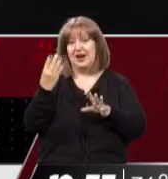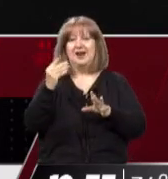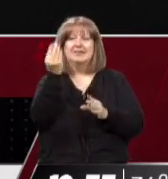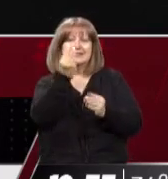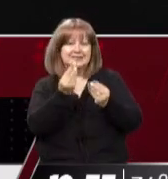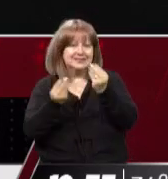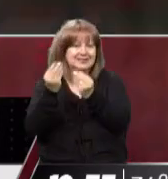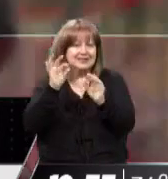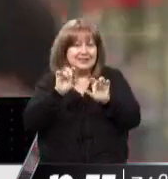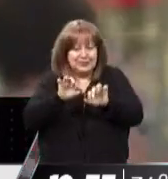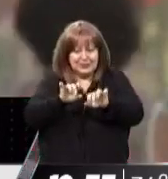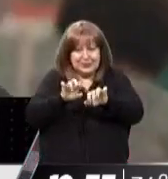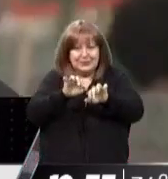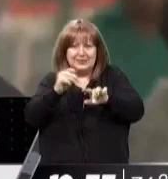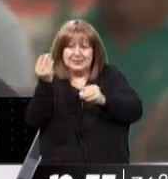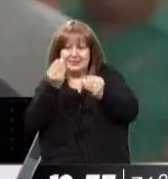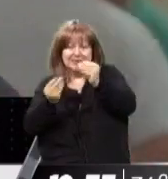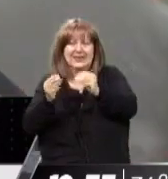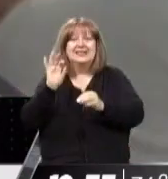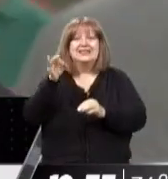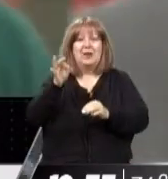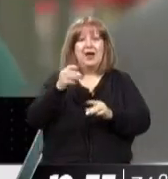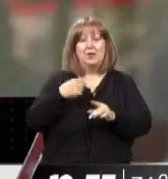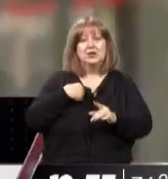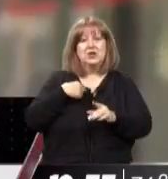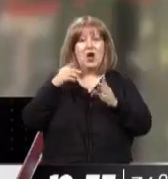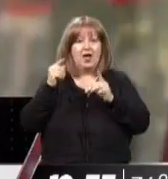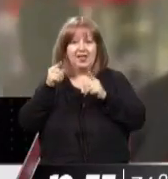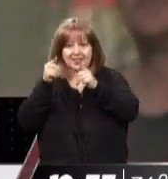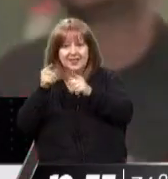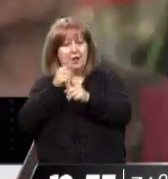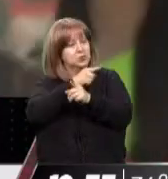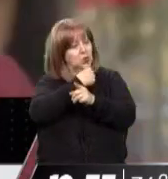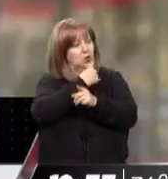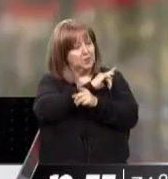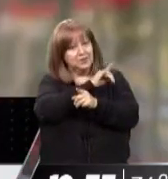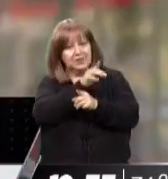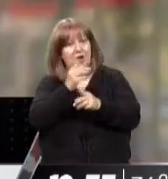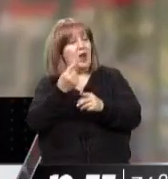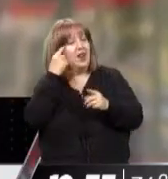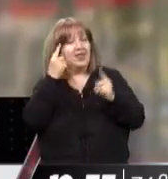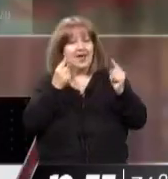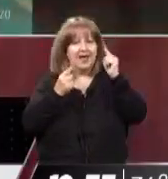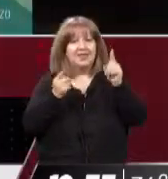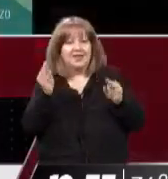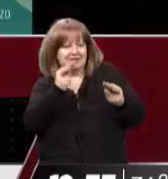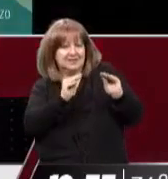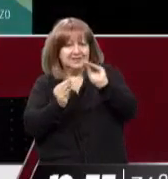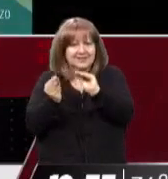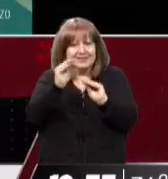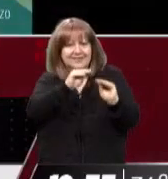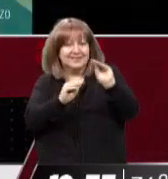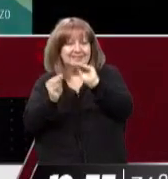muy bien, sabemos cuál es hasta dónde llega uno y hasta dónde llega el otro para no estar pisando o solapándonos. Y la